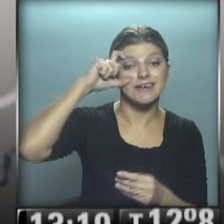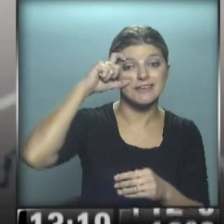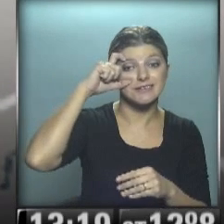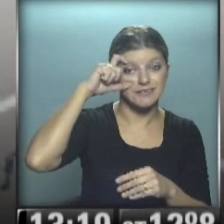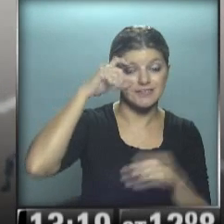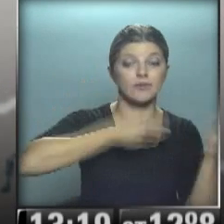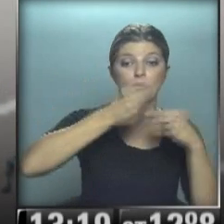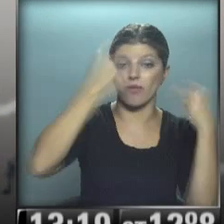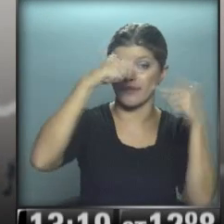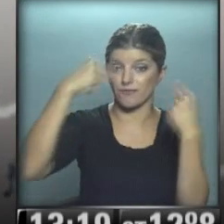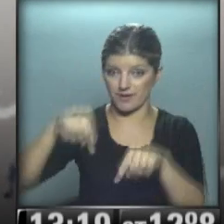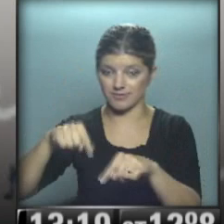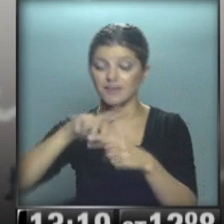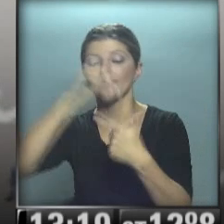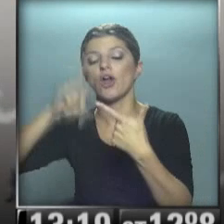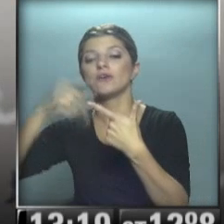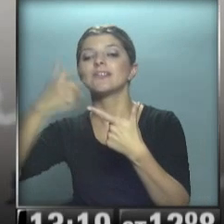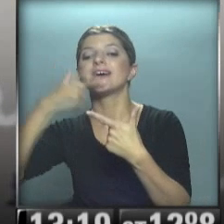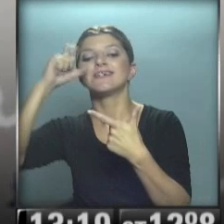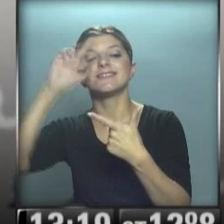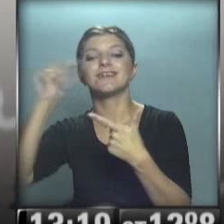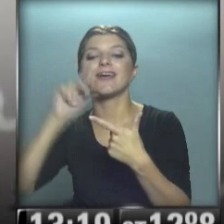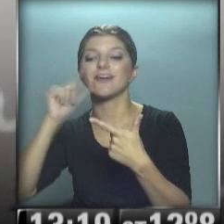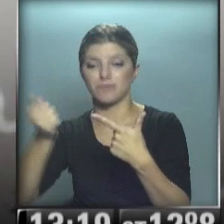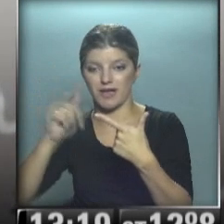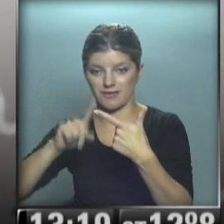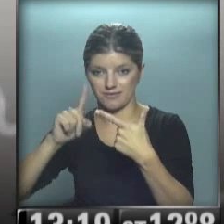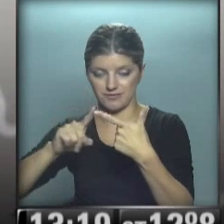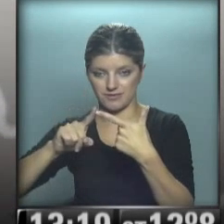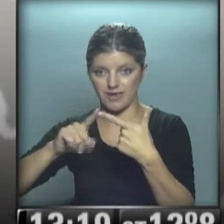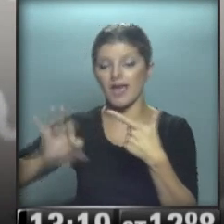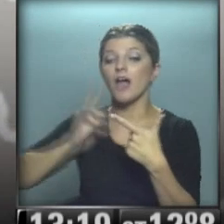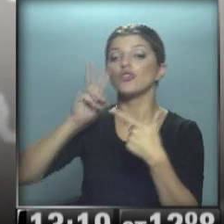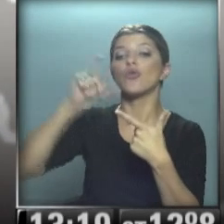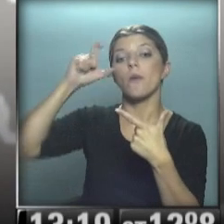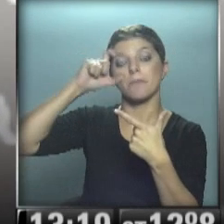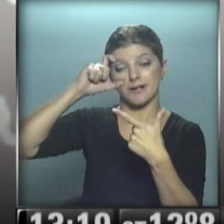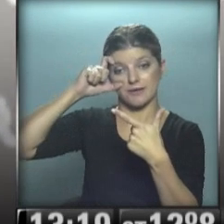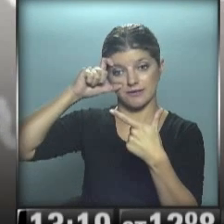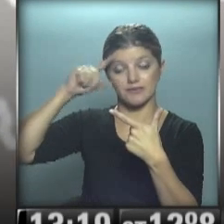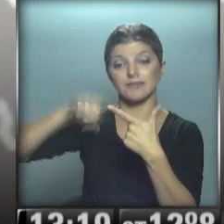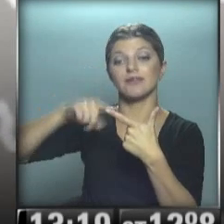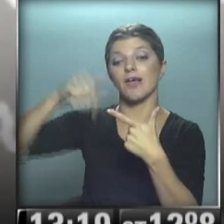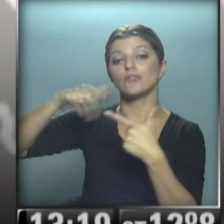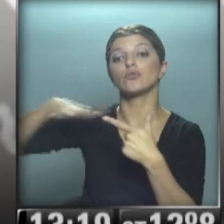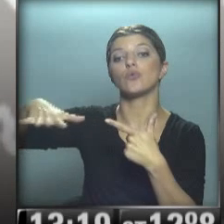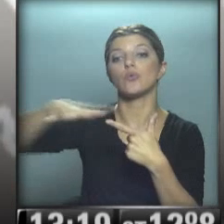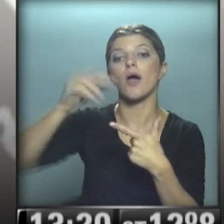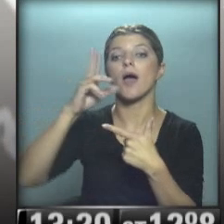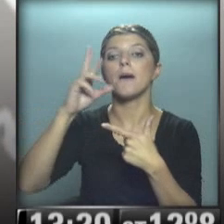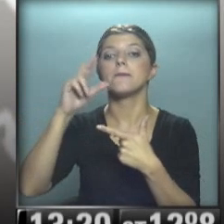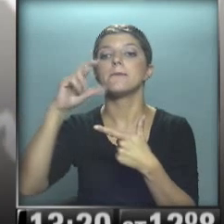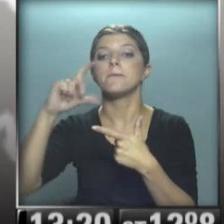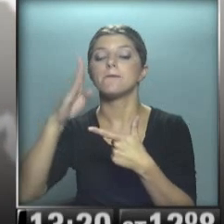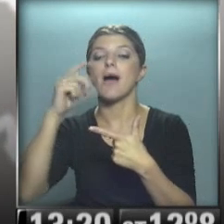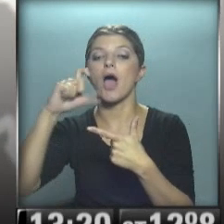Serbia, llamada República Spravska, desde el año 2000, un distrito independiente, Brako, divide a su